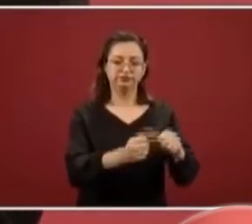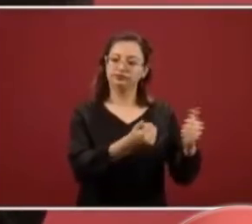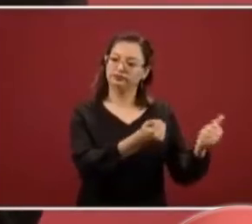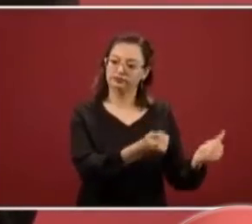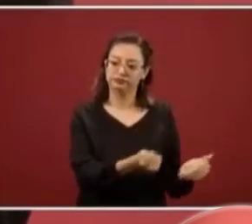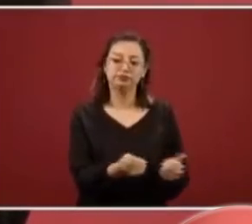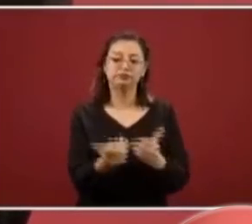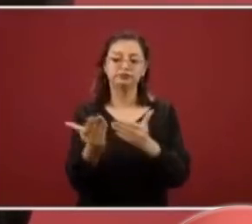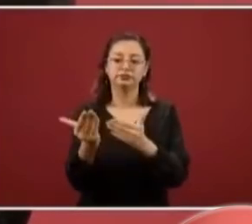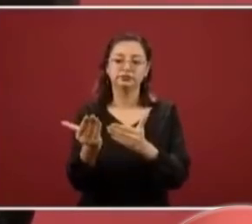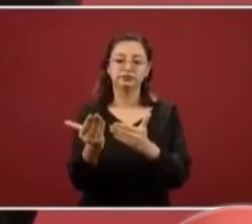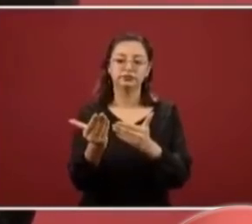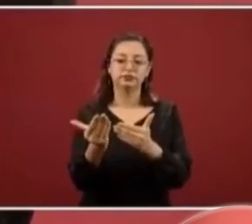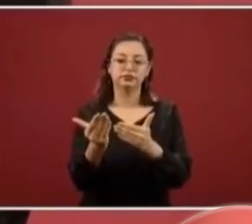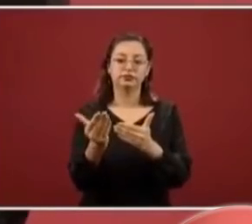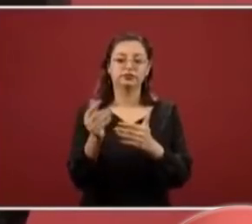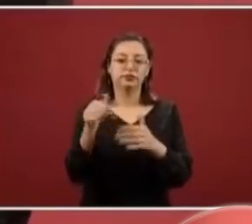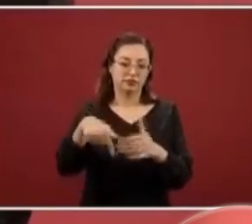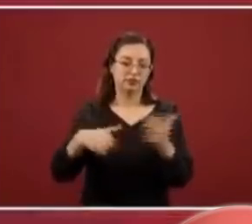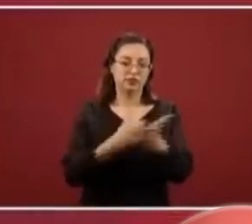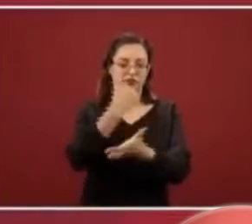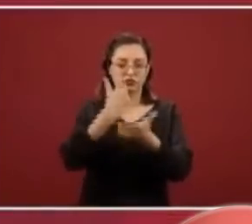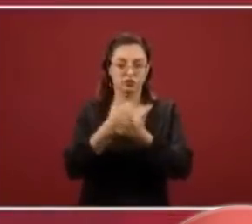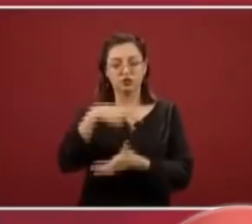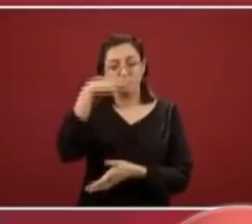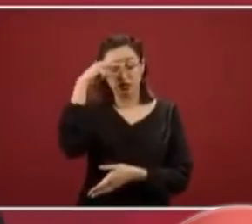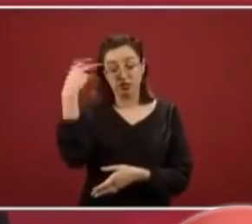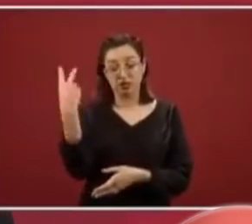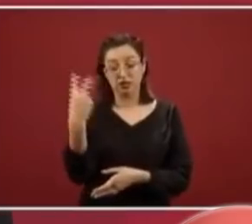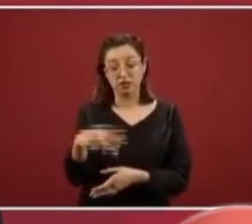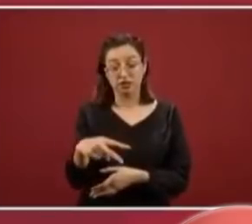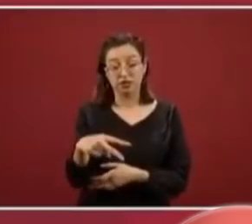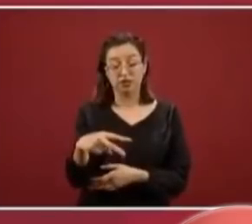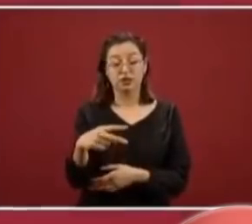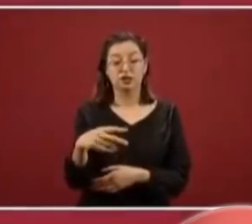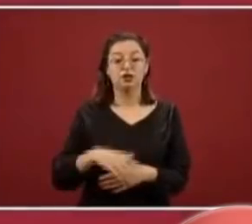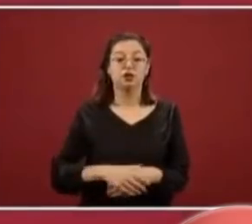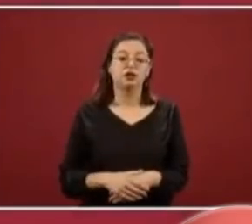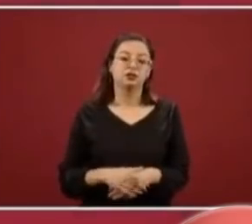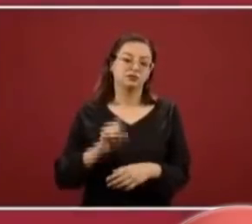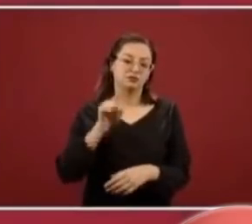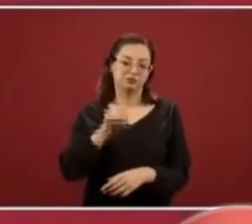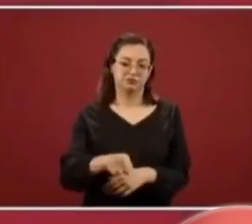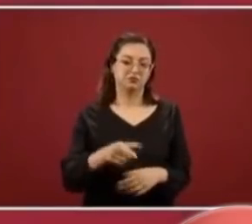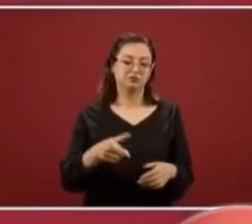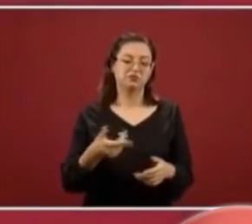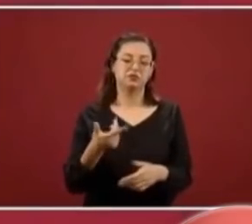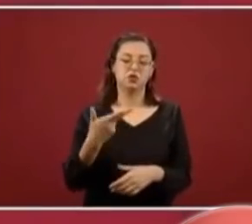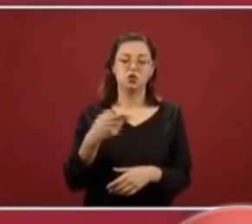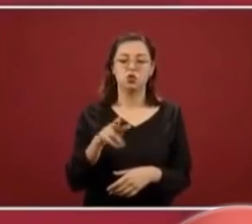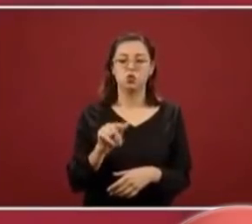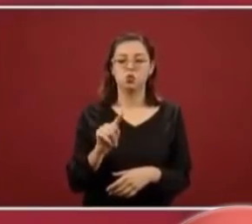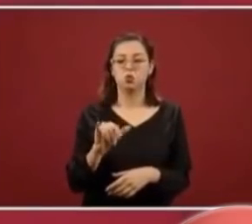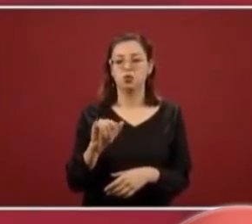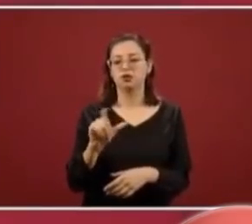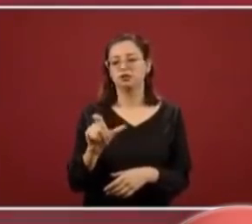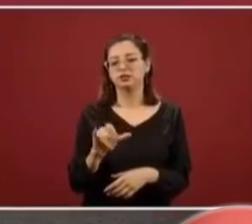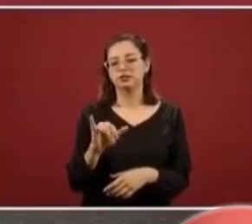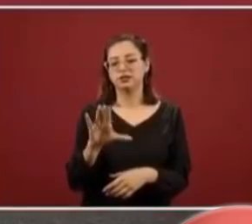llevan, los traen hacia la Ciudad de México y en Huitzilac reciben la orden